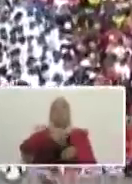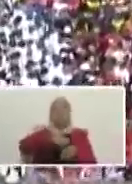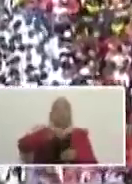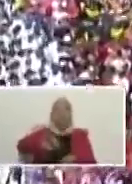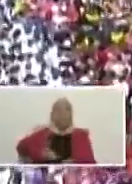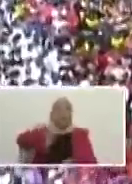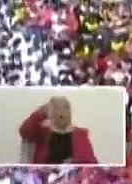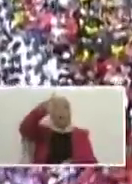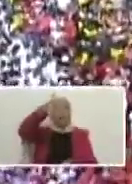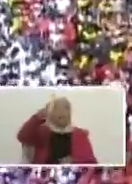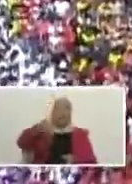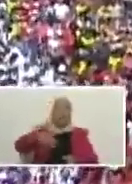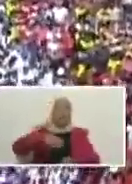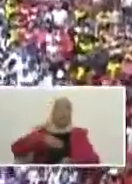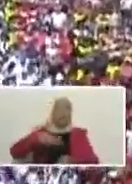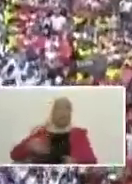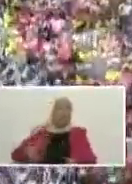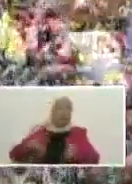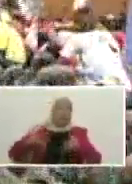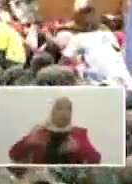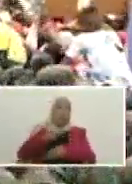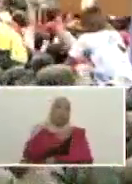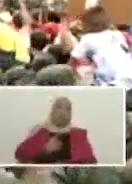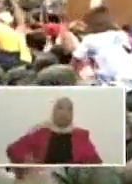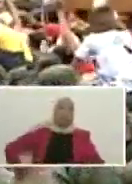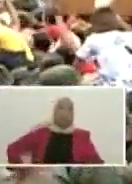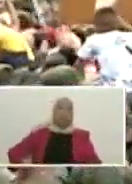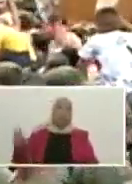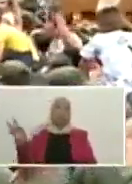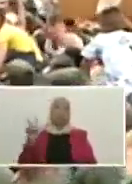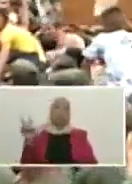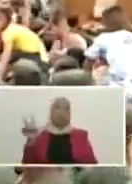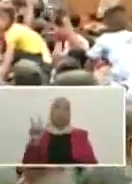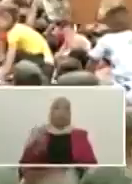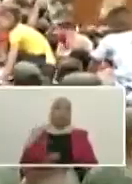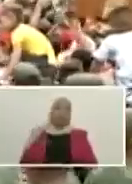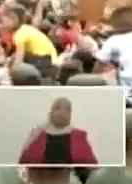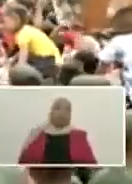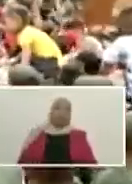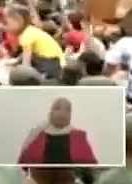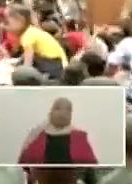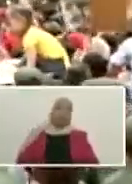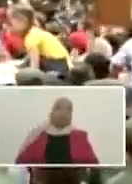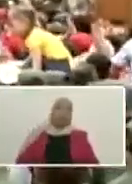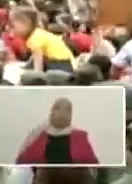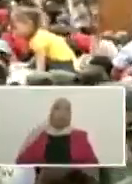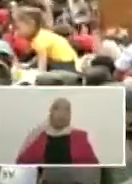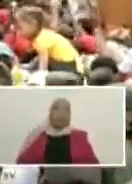mayoritaria lo eligió como presidente de la República de Venezuela.